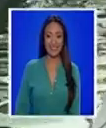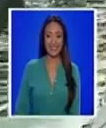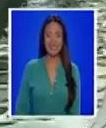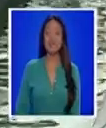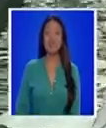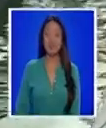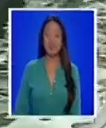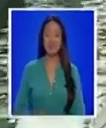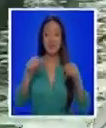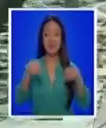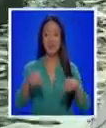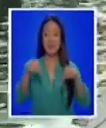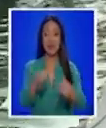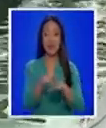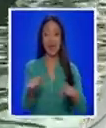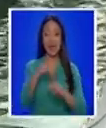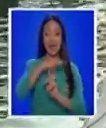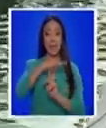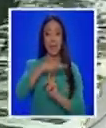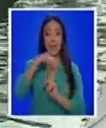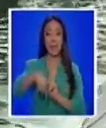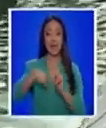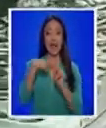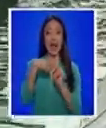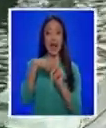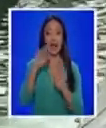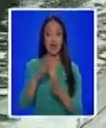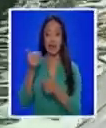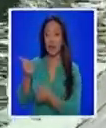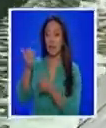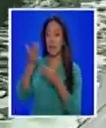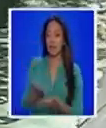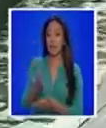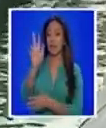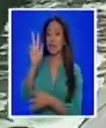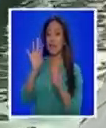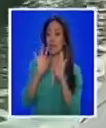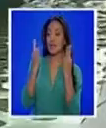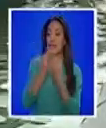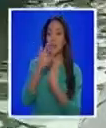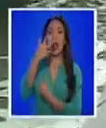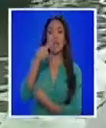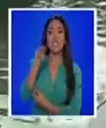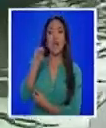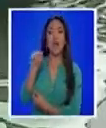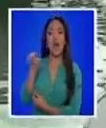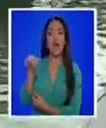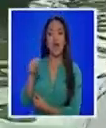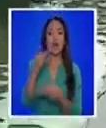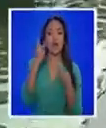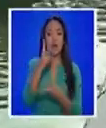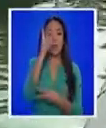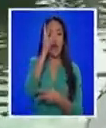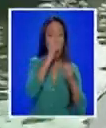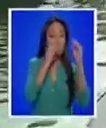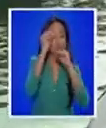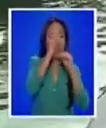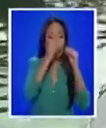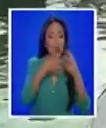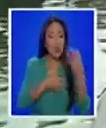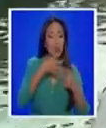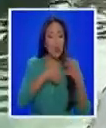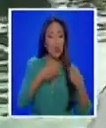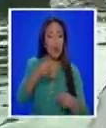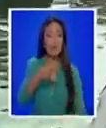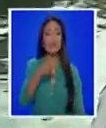Acá estamos en el Parque de La Carolina y dando la bienvenida a la chama de Tres Familias también que está con nosotros y nuestro veedor y juez, Joselito Cobo, quien nos